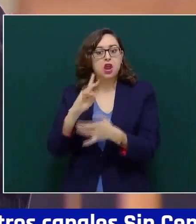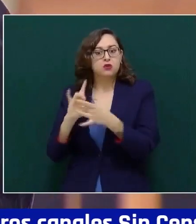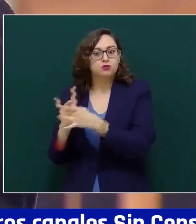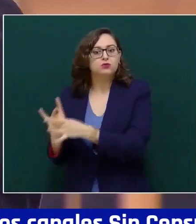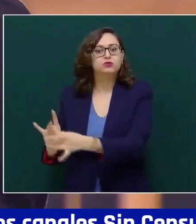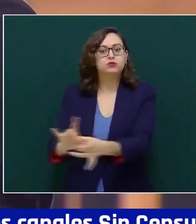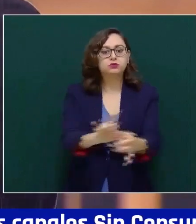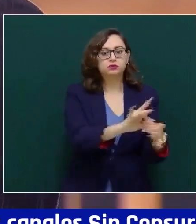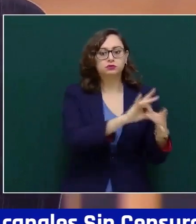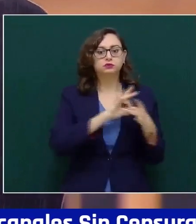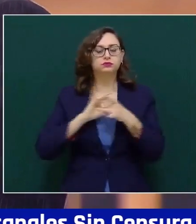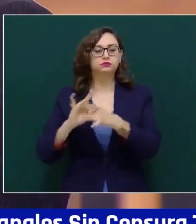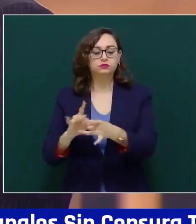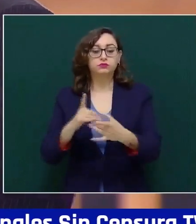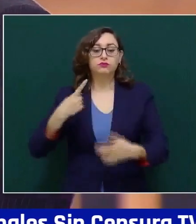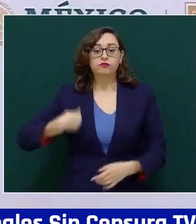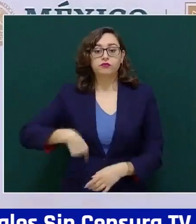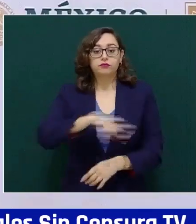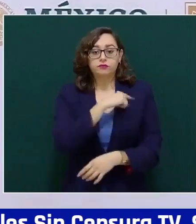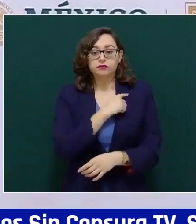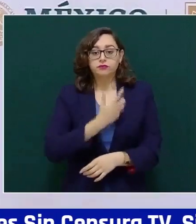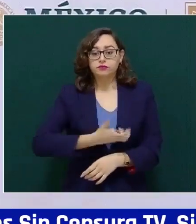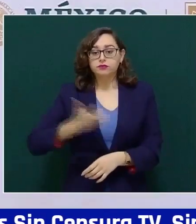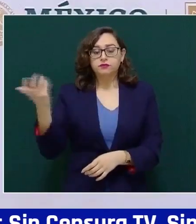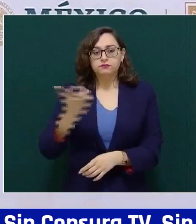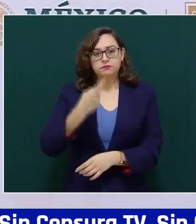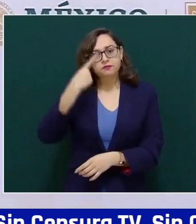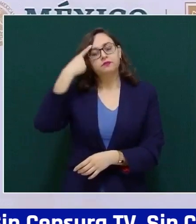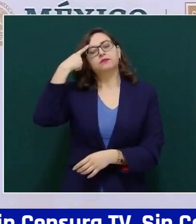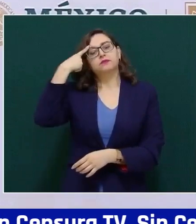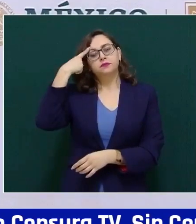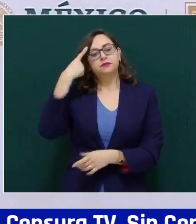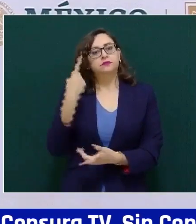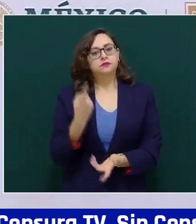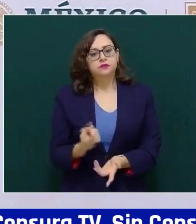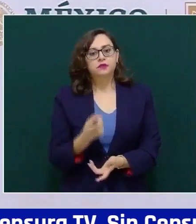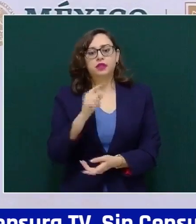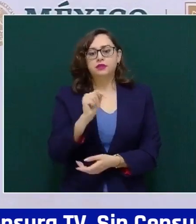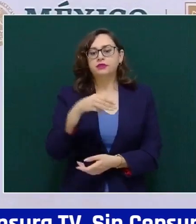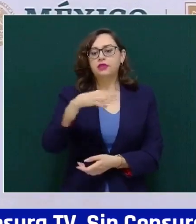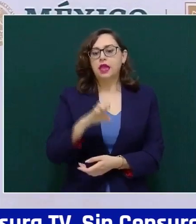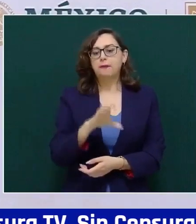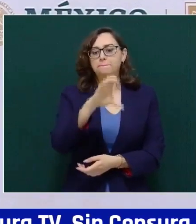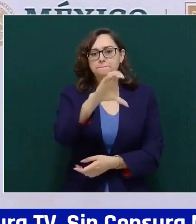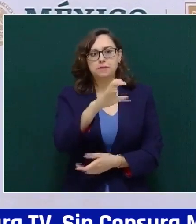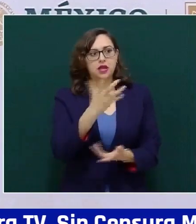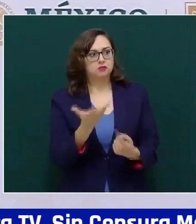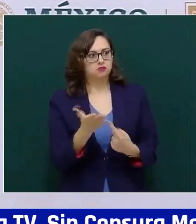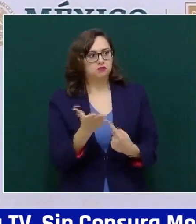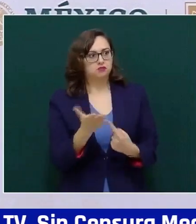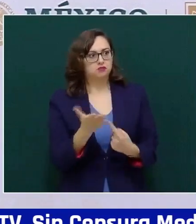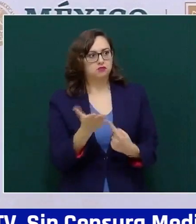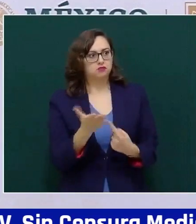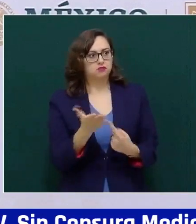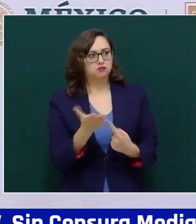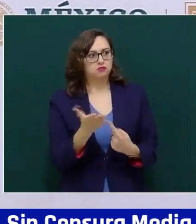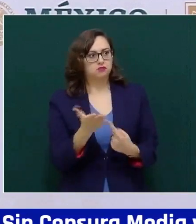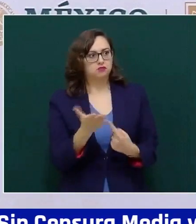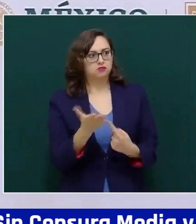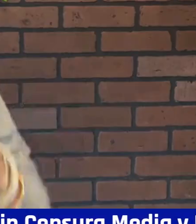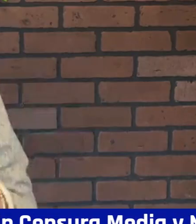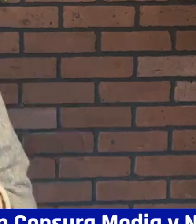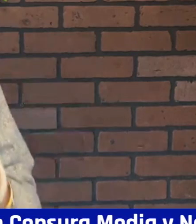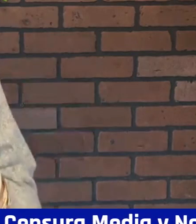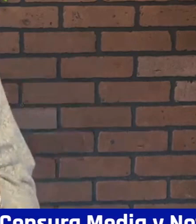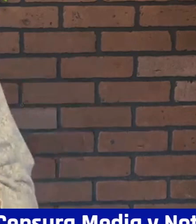en la concepción y en la aplicación del Tratado Económico y Comercial con Estados